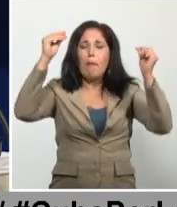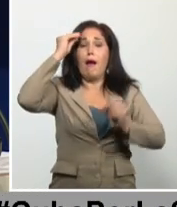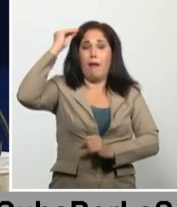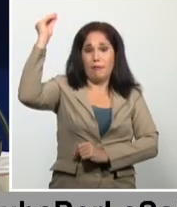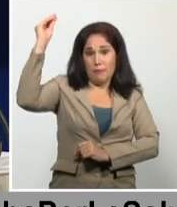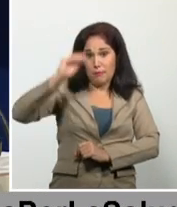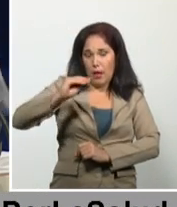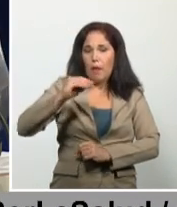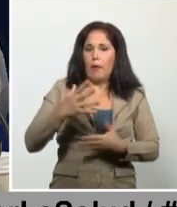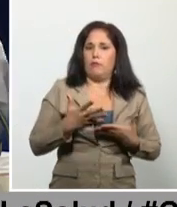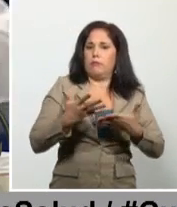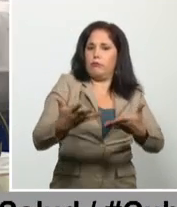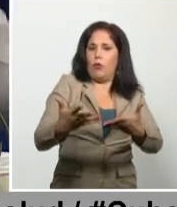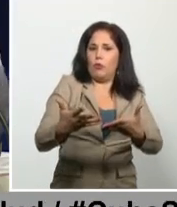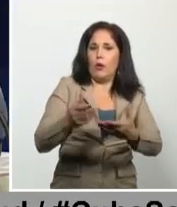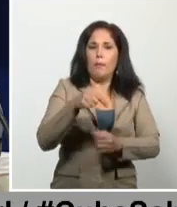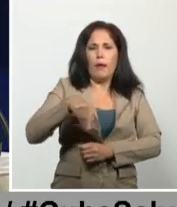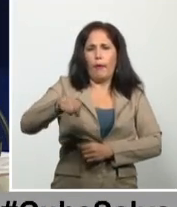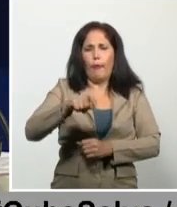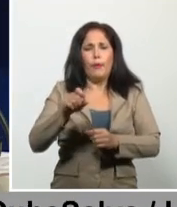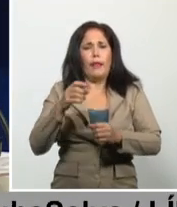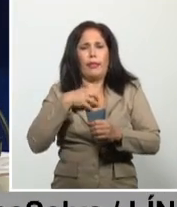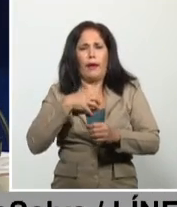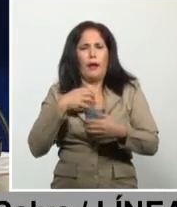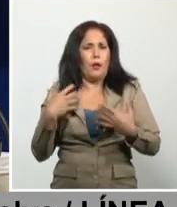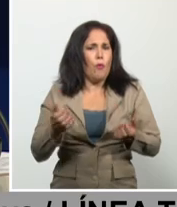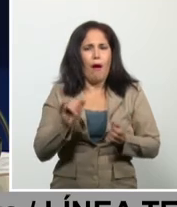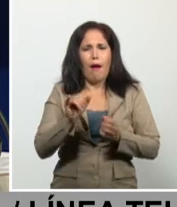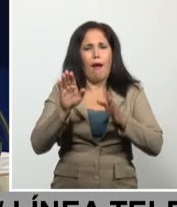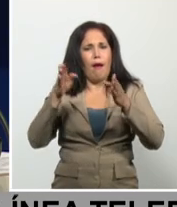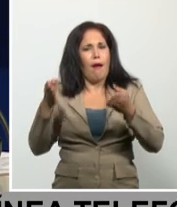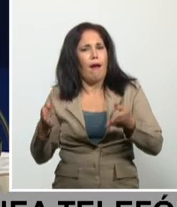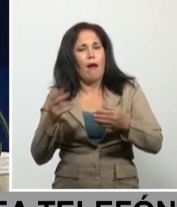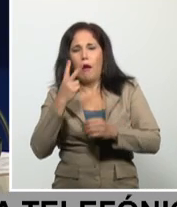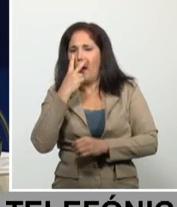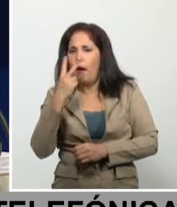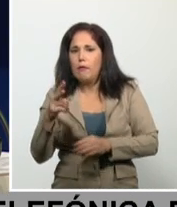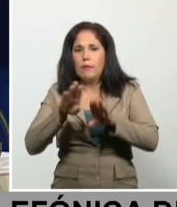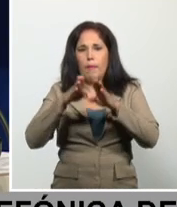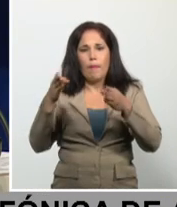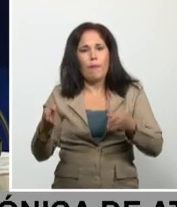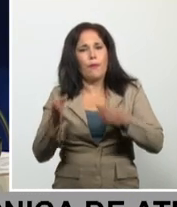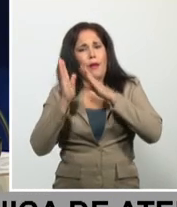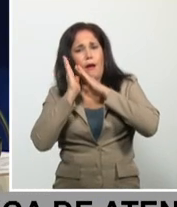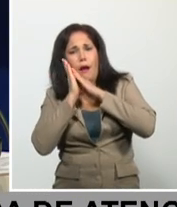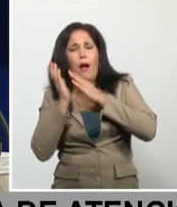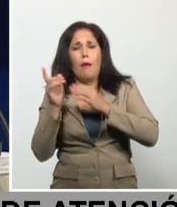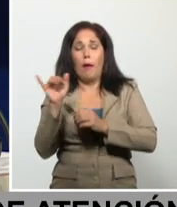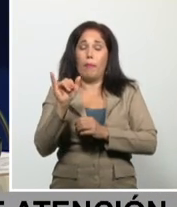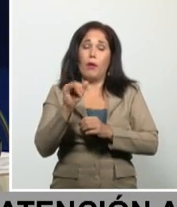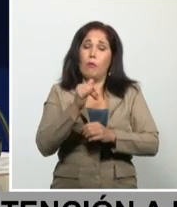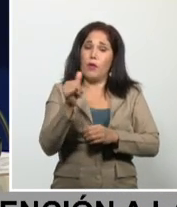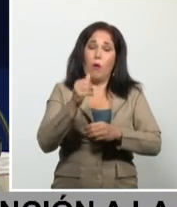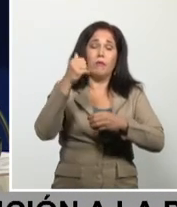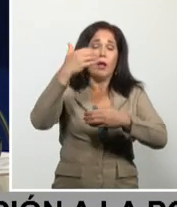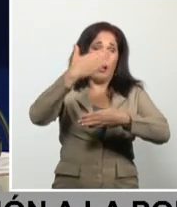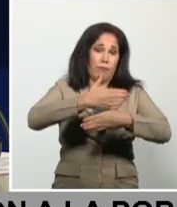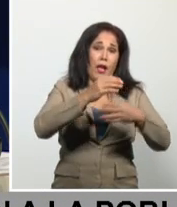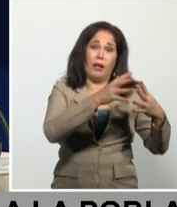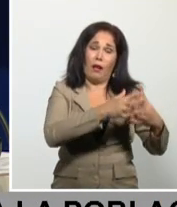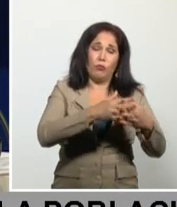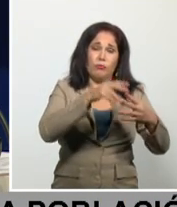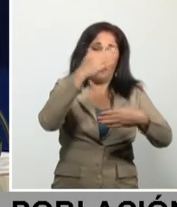la disponibilidad de camas, de hospitales, donde se puedan atender. Pero indiscutiblemente el bloqueo nos afecta, como nos afecta en